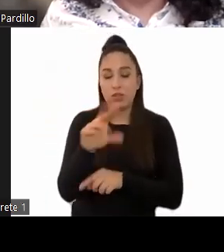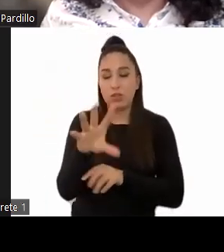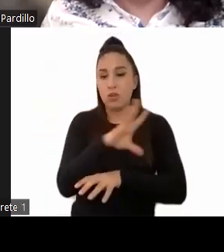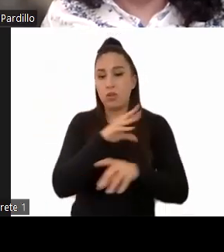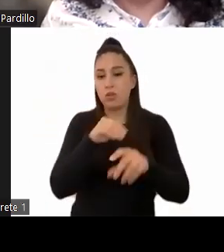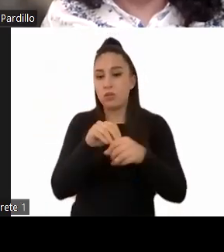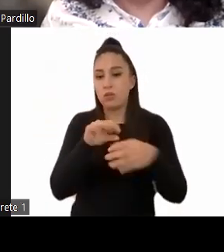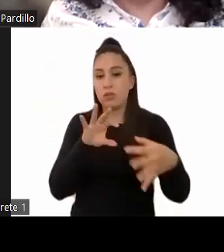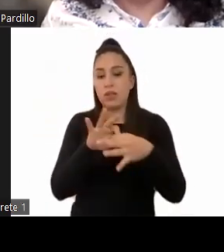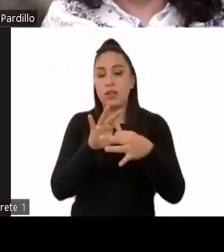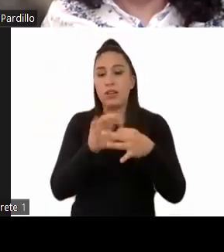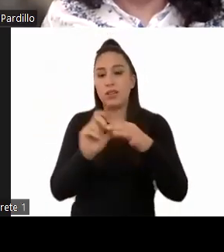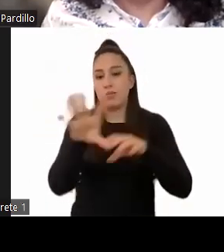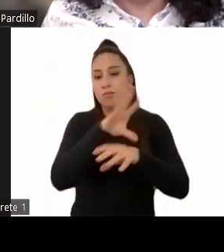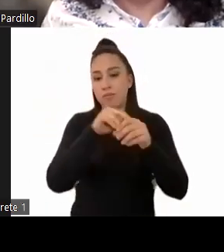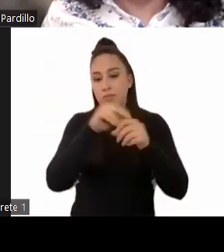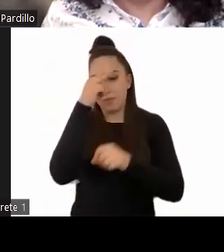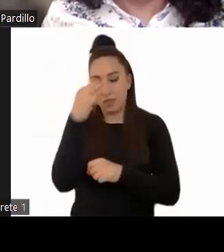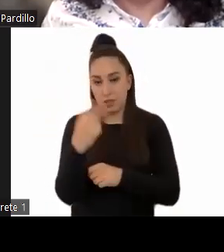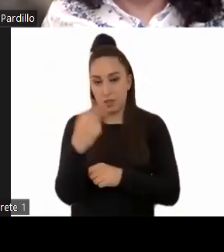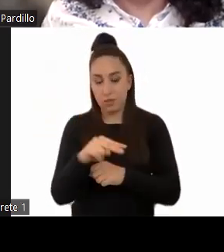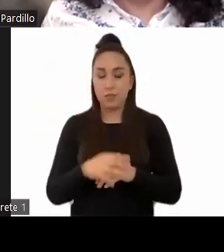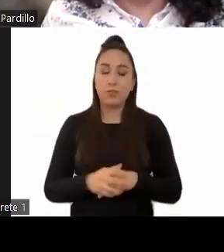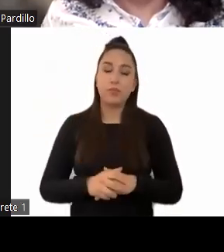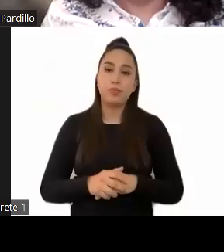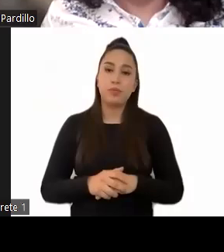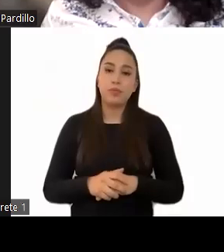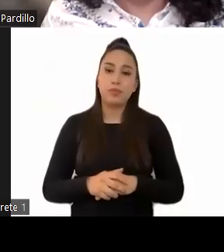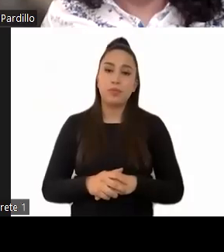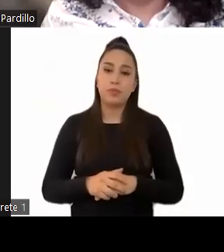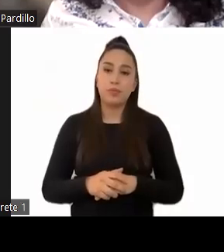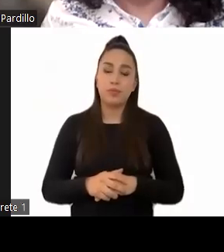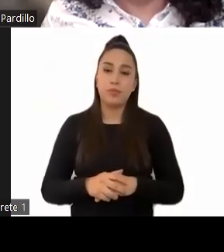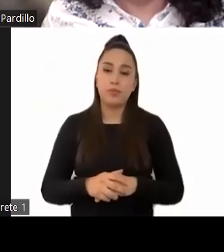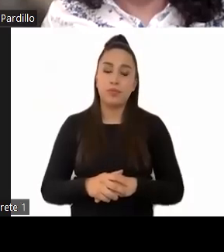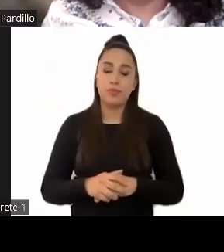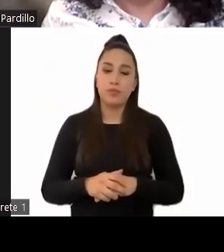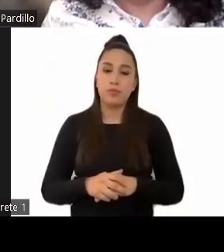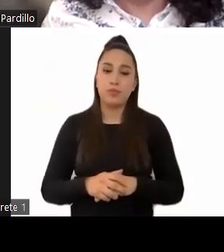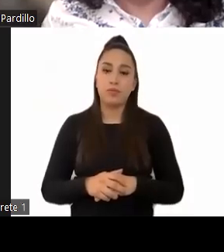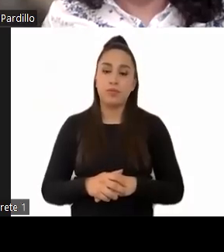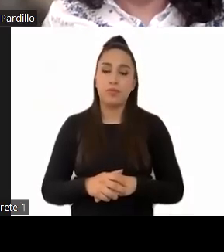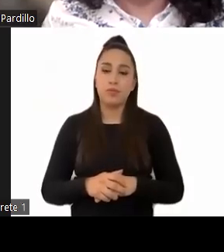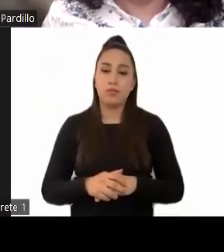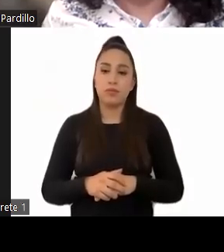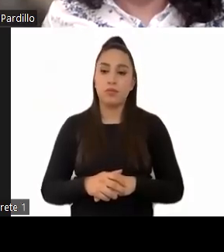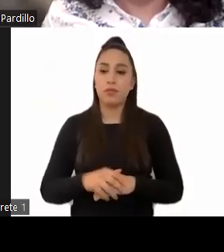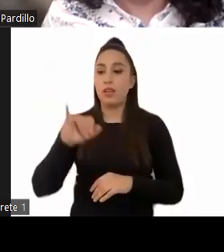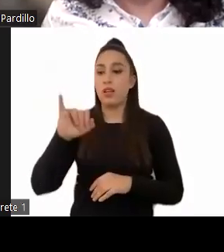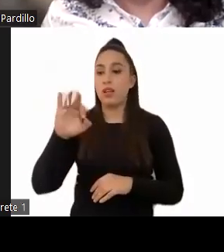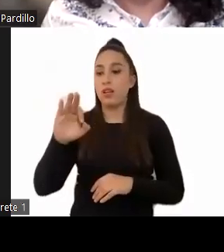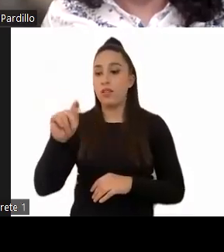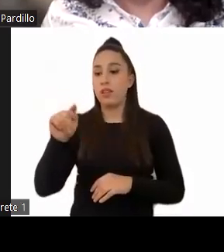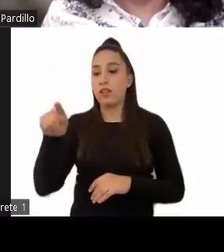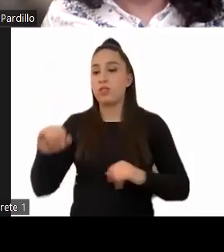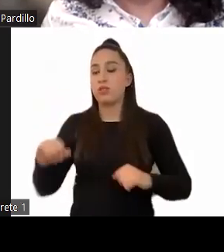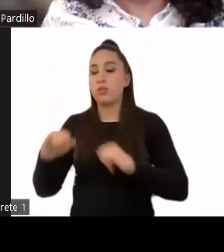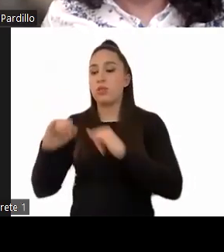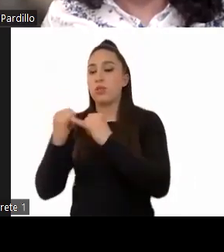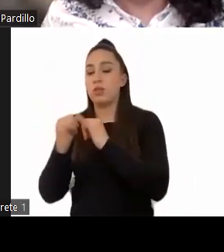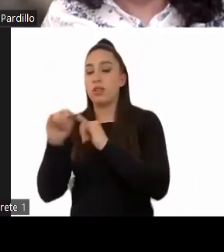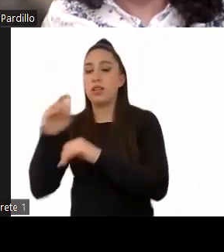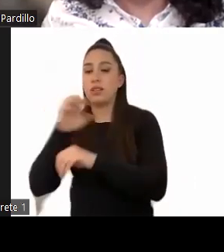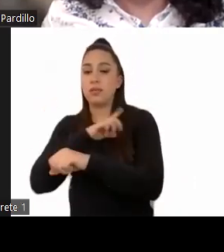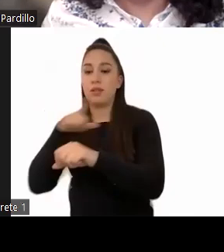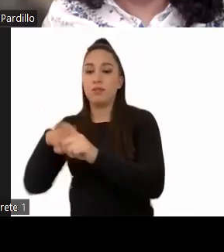es a nivel federal. Lo anterior, considerando que el IFT es un ente autónomo especializado en